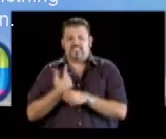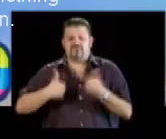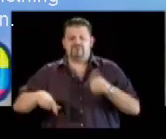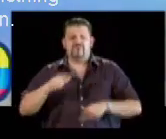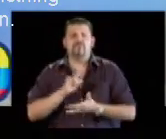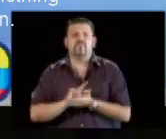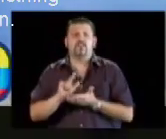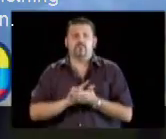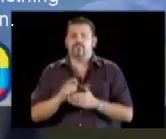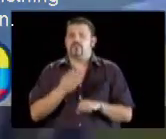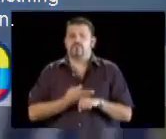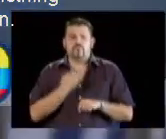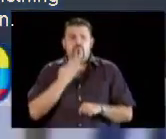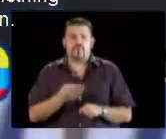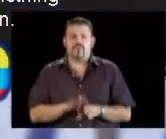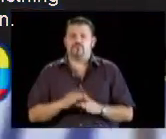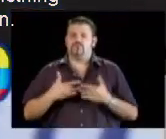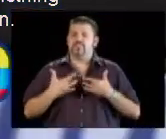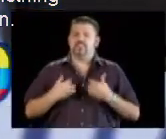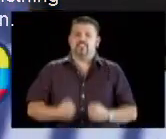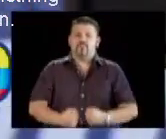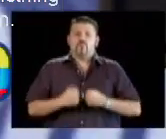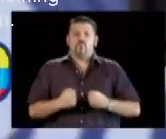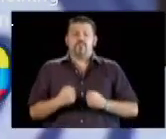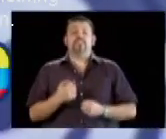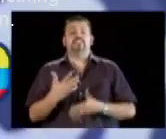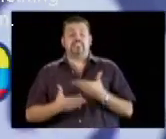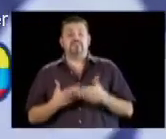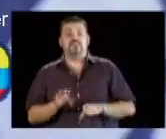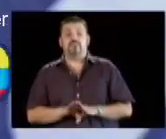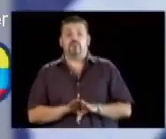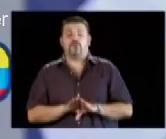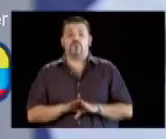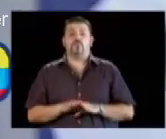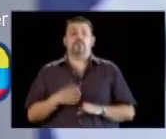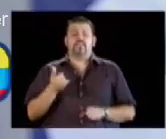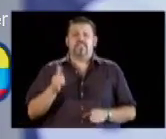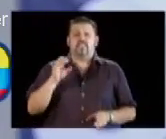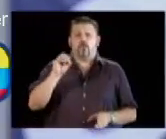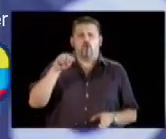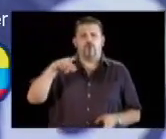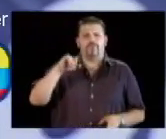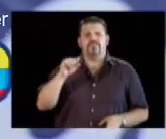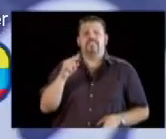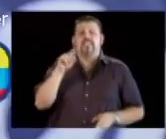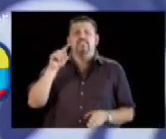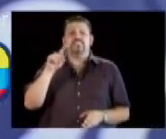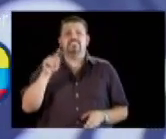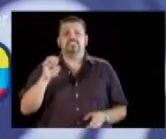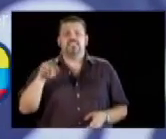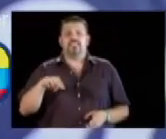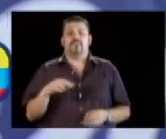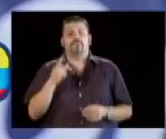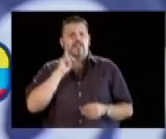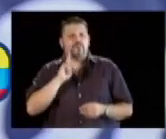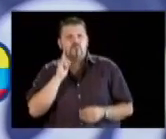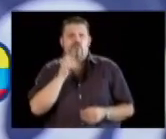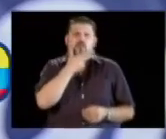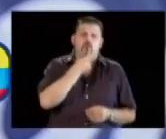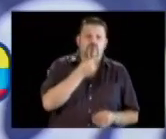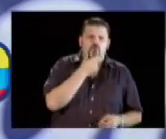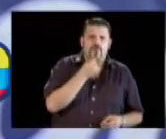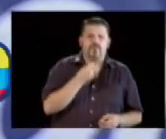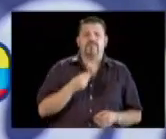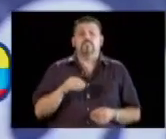tejidos, o sea, a rejuvenecerse, cosa que estoy seguro que a muchos les interesa. El Omo y el Fem para mujeres y hombres junto con el Power, las